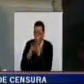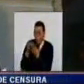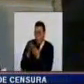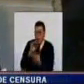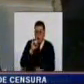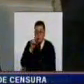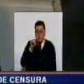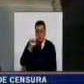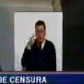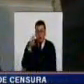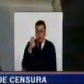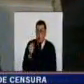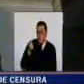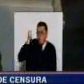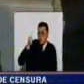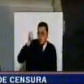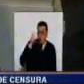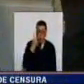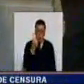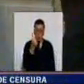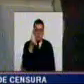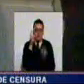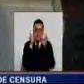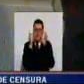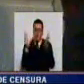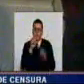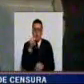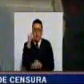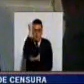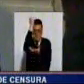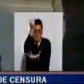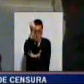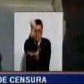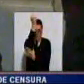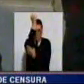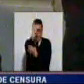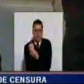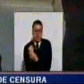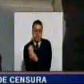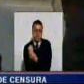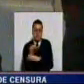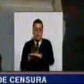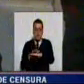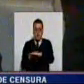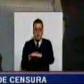nacional. Hecho tres. Yo voy a hablar aquí